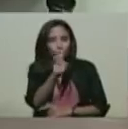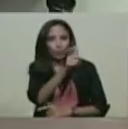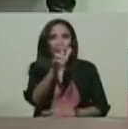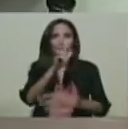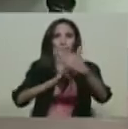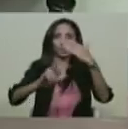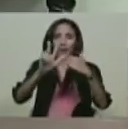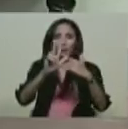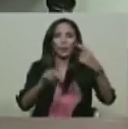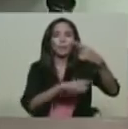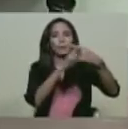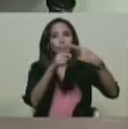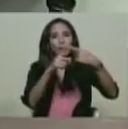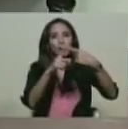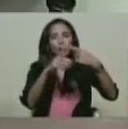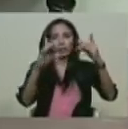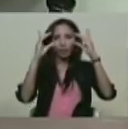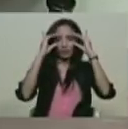presidenta.